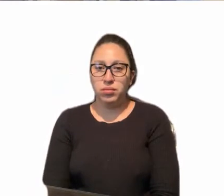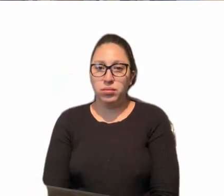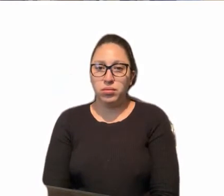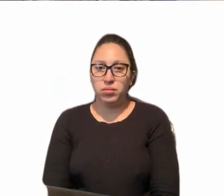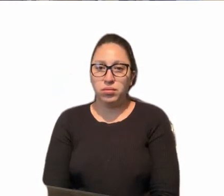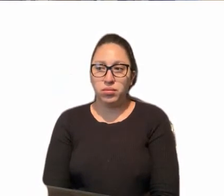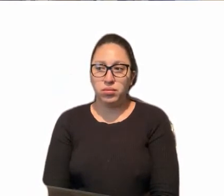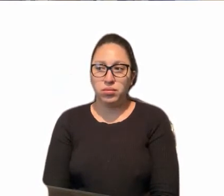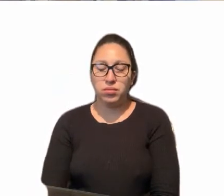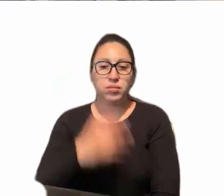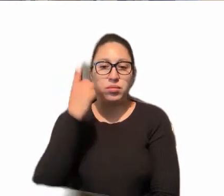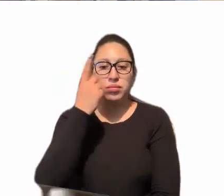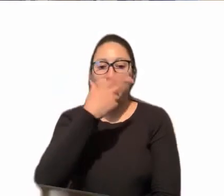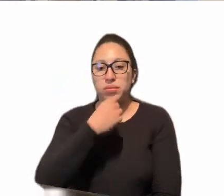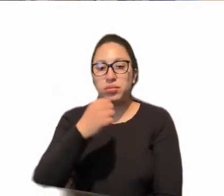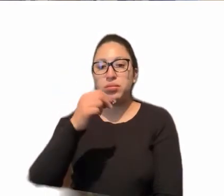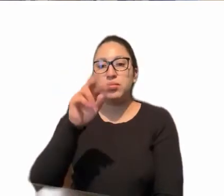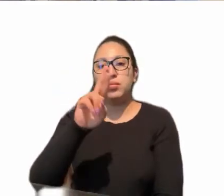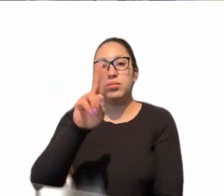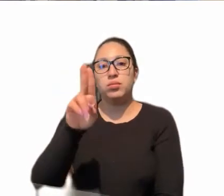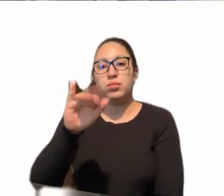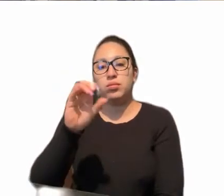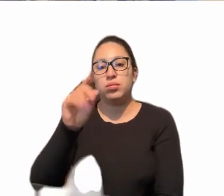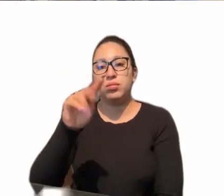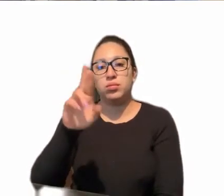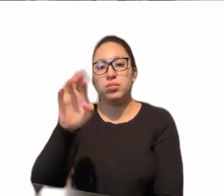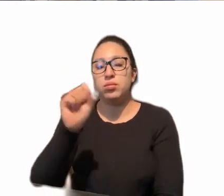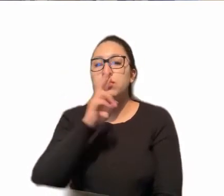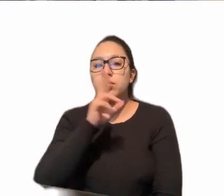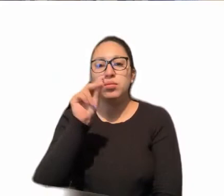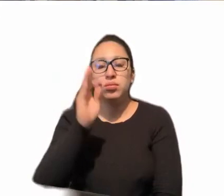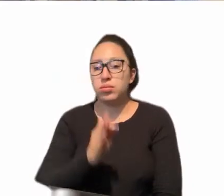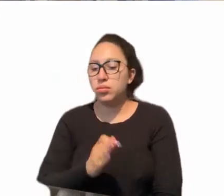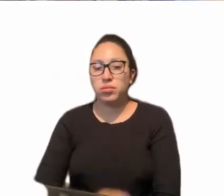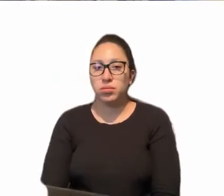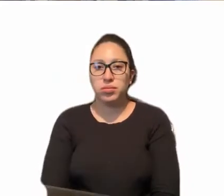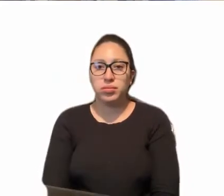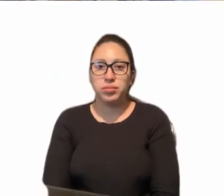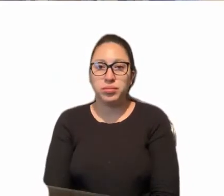Diputado Ricardo Rubio Torres. En contra.